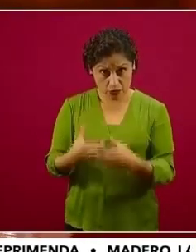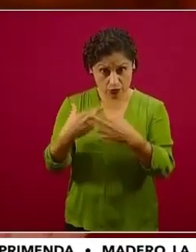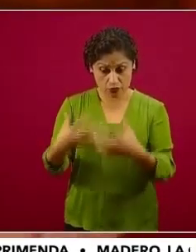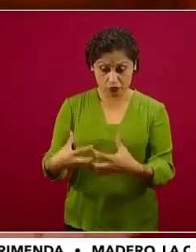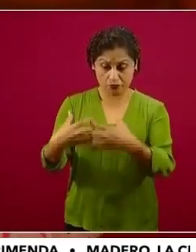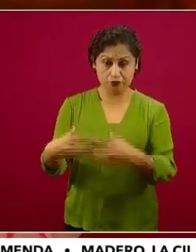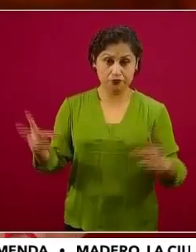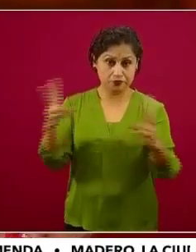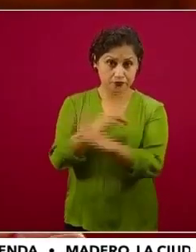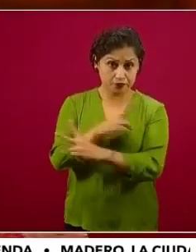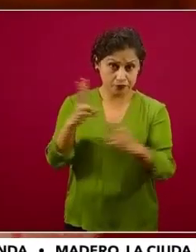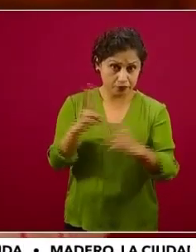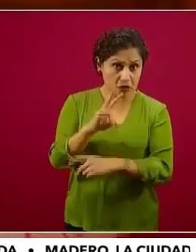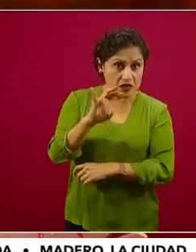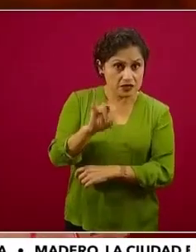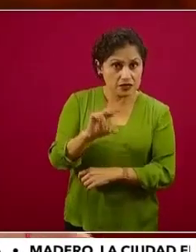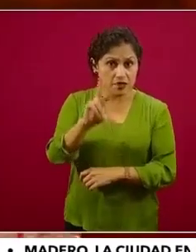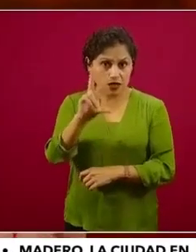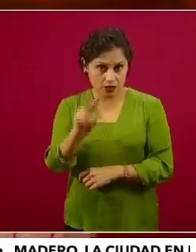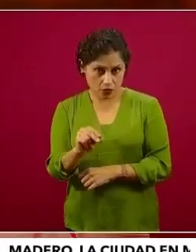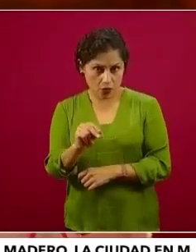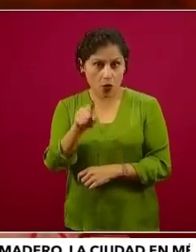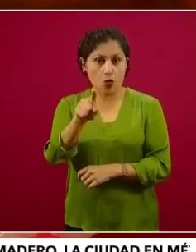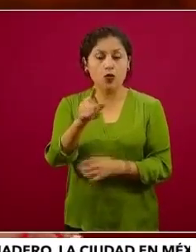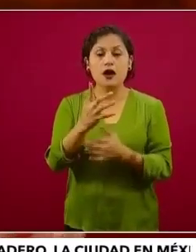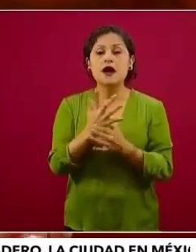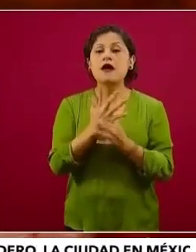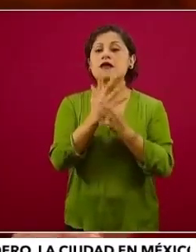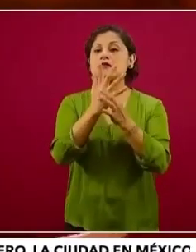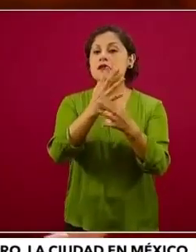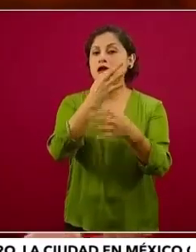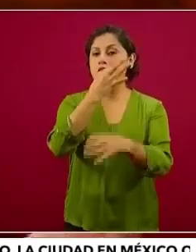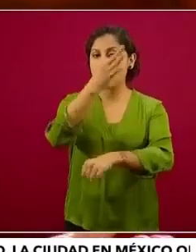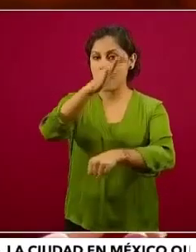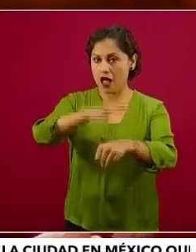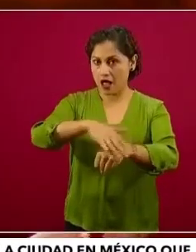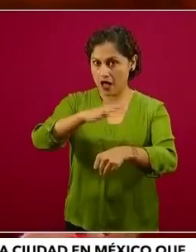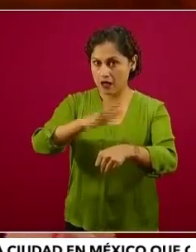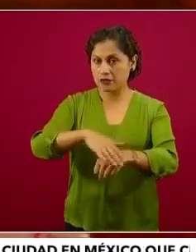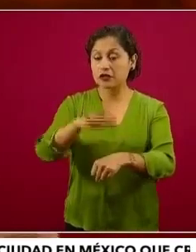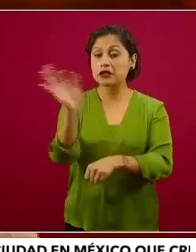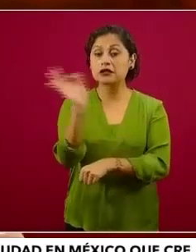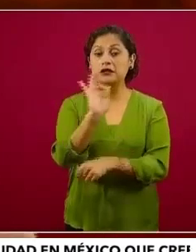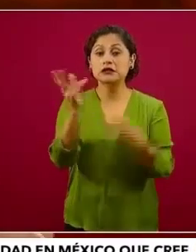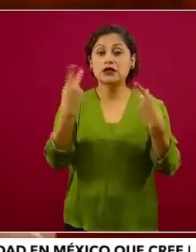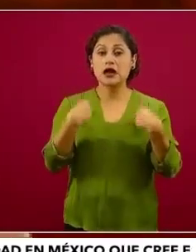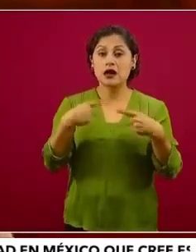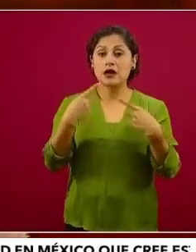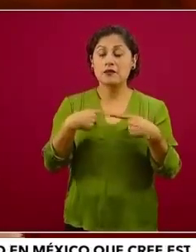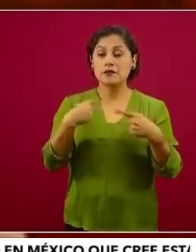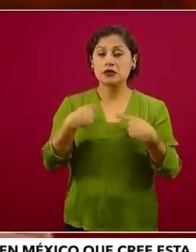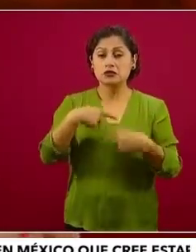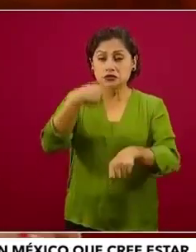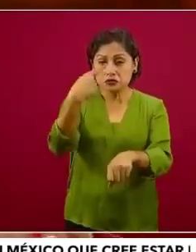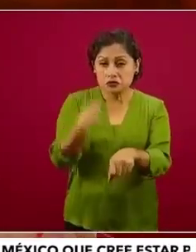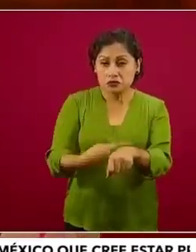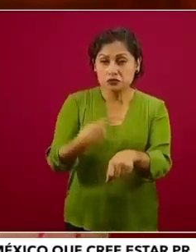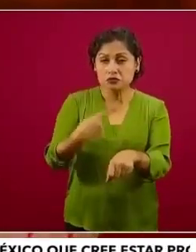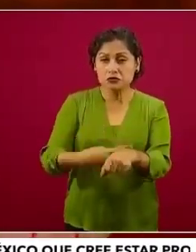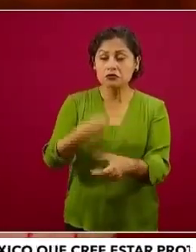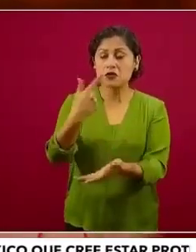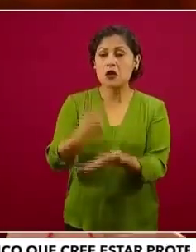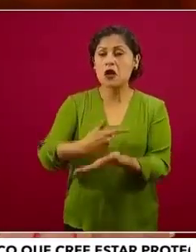atender este modelo que usted está advirtiendo que puede haber de personas, o por esta movilidad que estamos